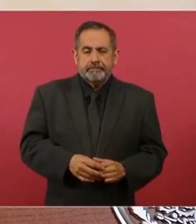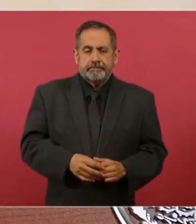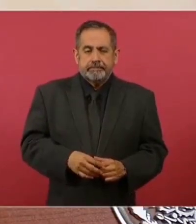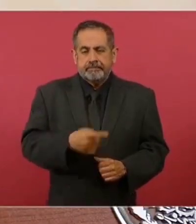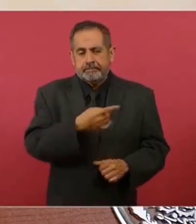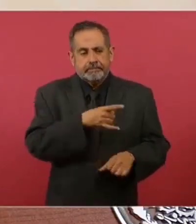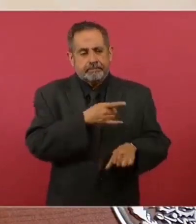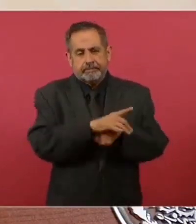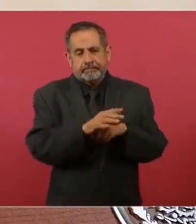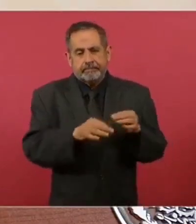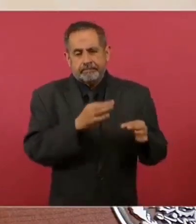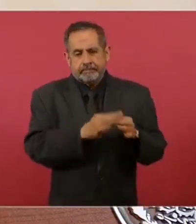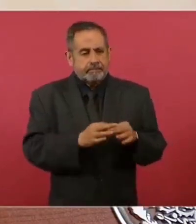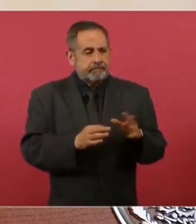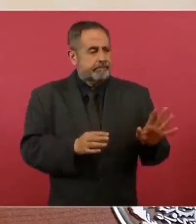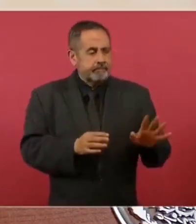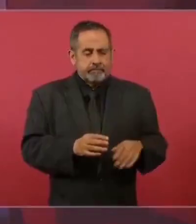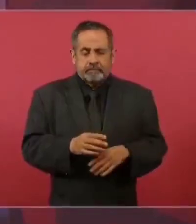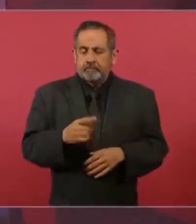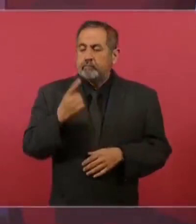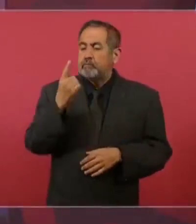La línea es que no hay línea.